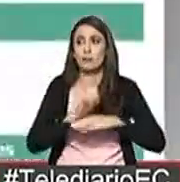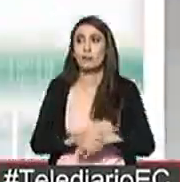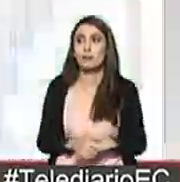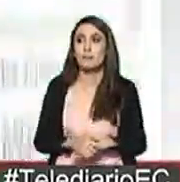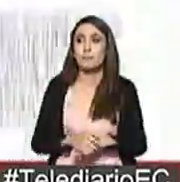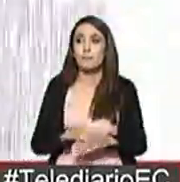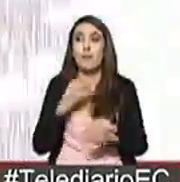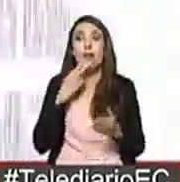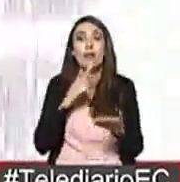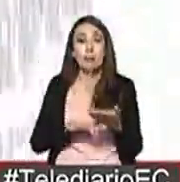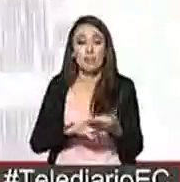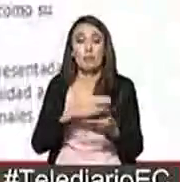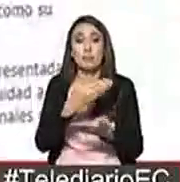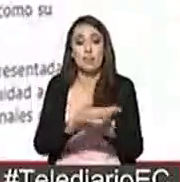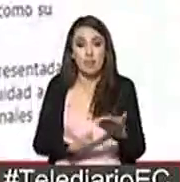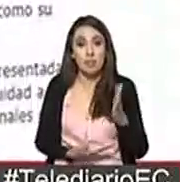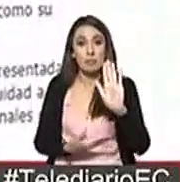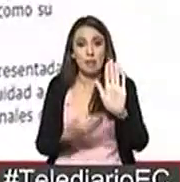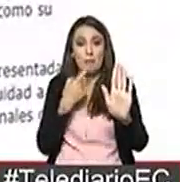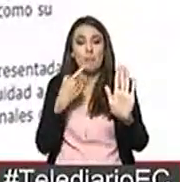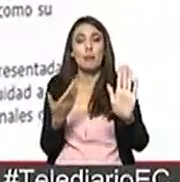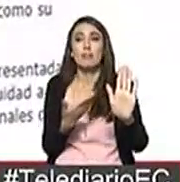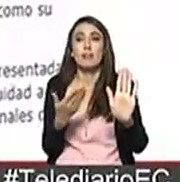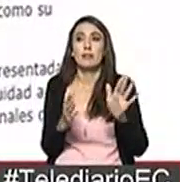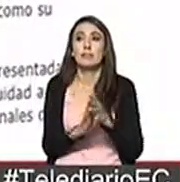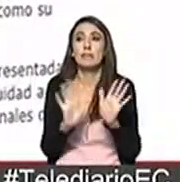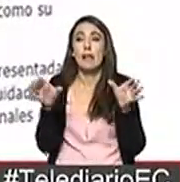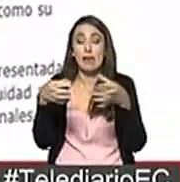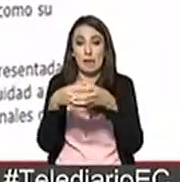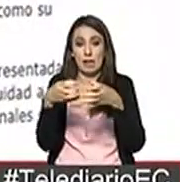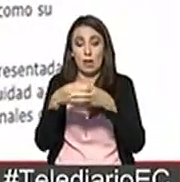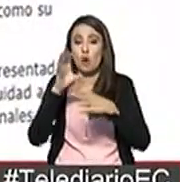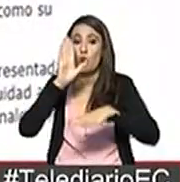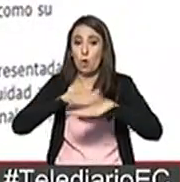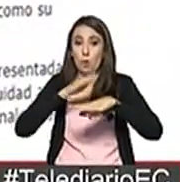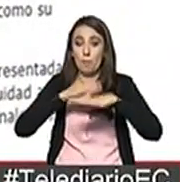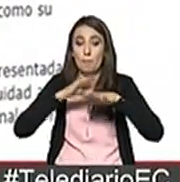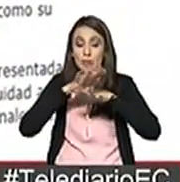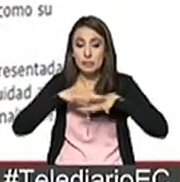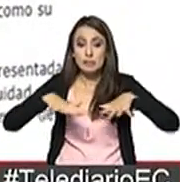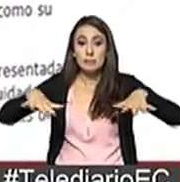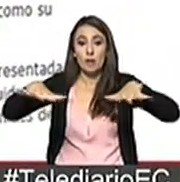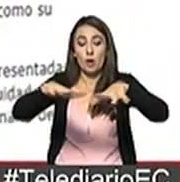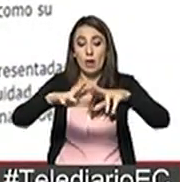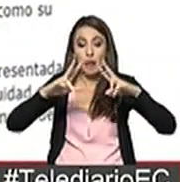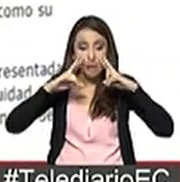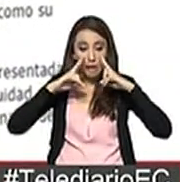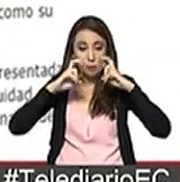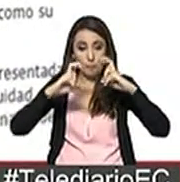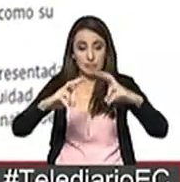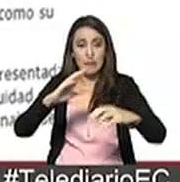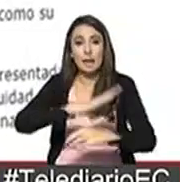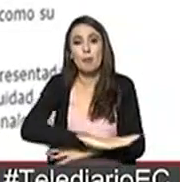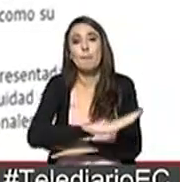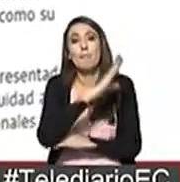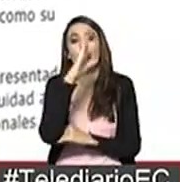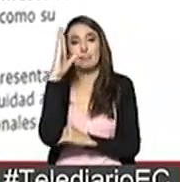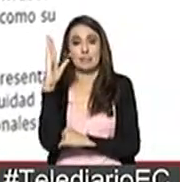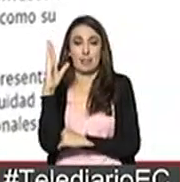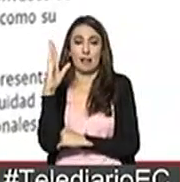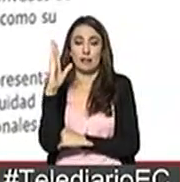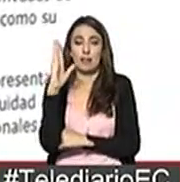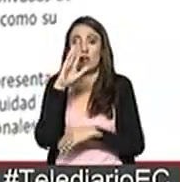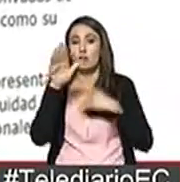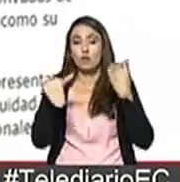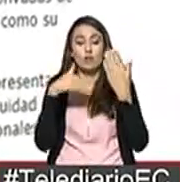el comunicado además se señala: la comisión hace un llamado al Estado a investigar de forma imparcial, exhaustiva y expedita